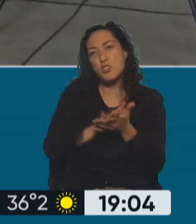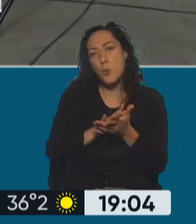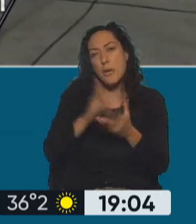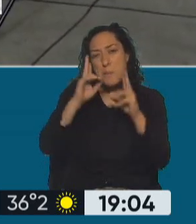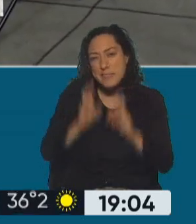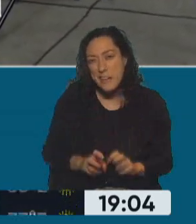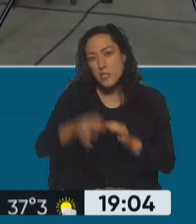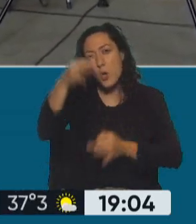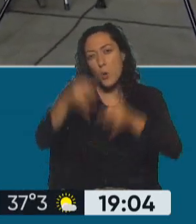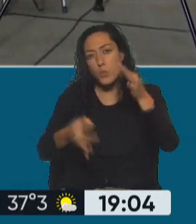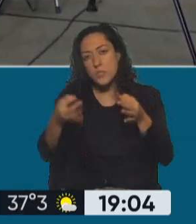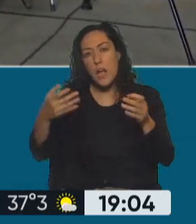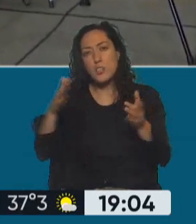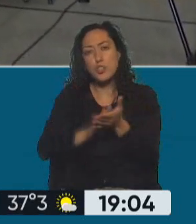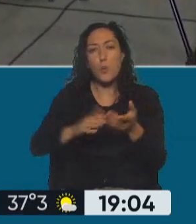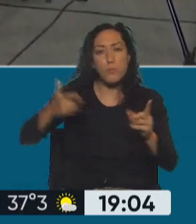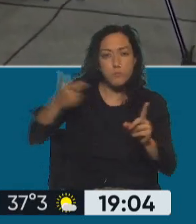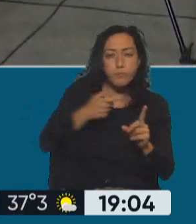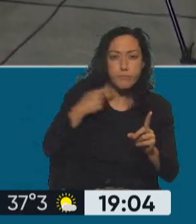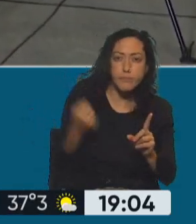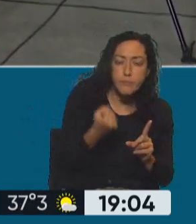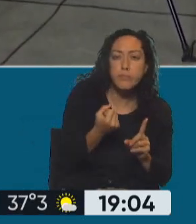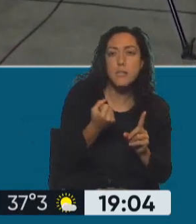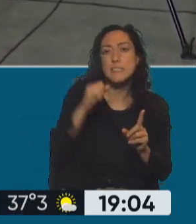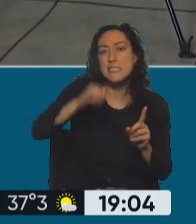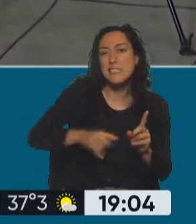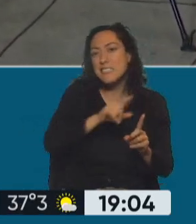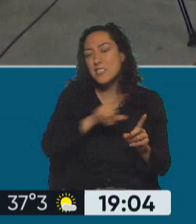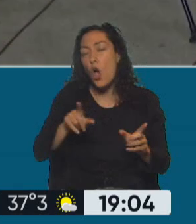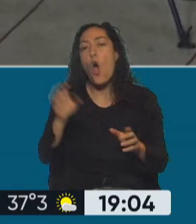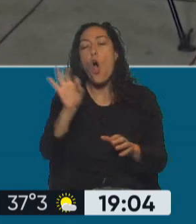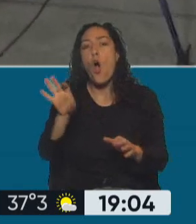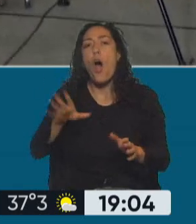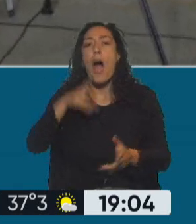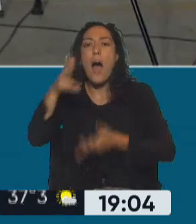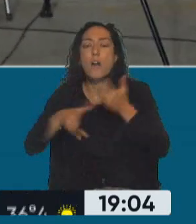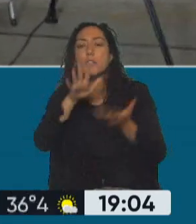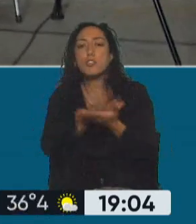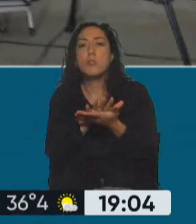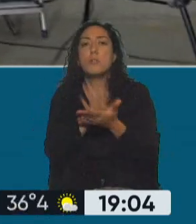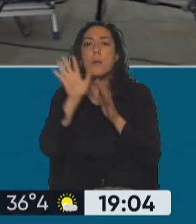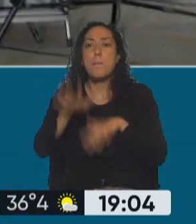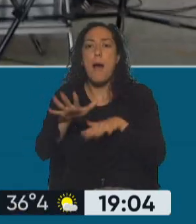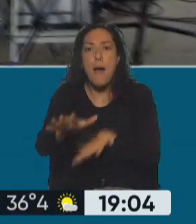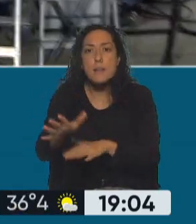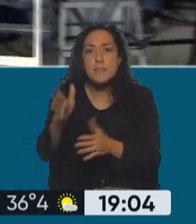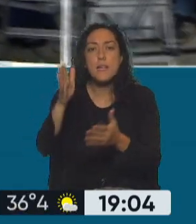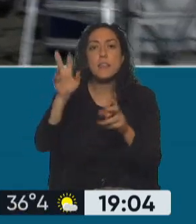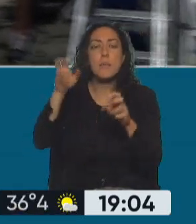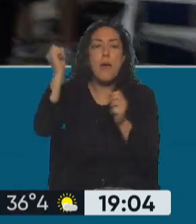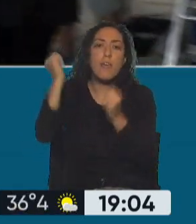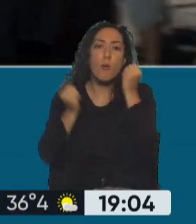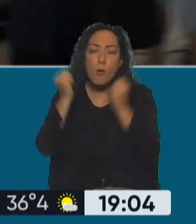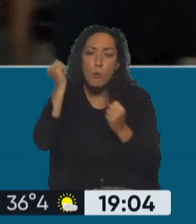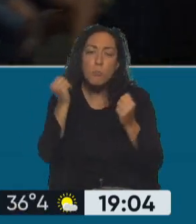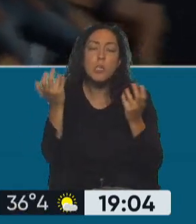investigación del atentado, si hará referencia a la marcha de la economía, a la gestión del gobierno y, por